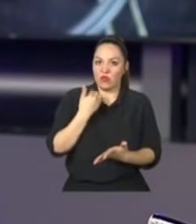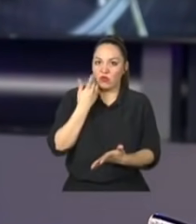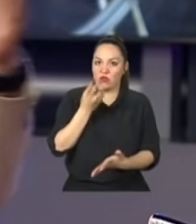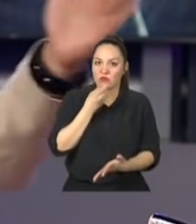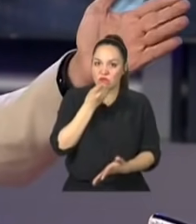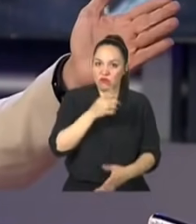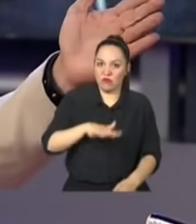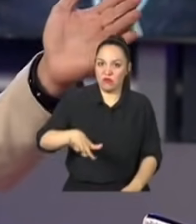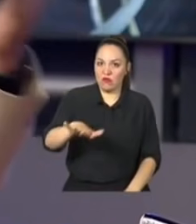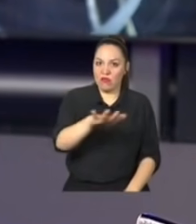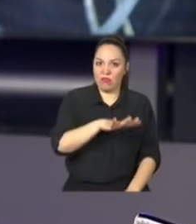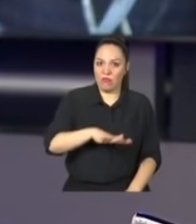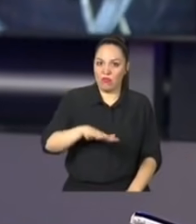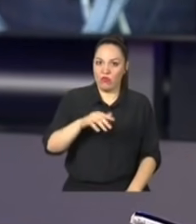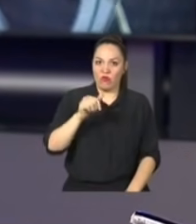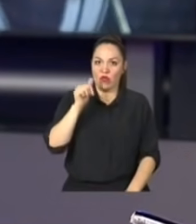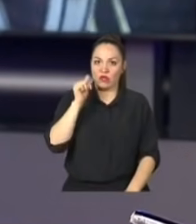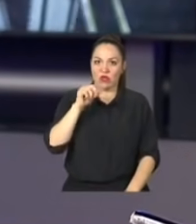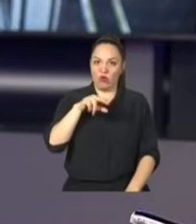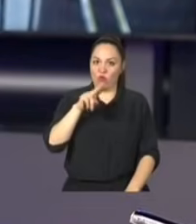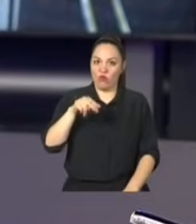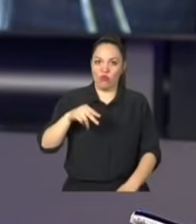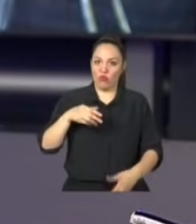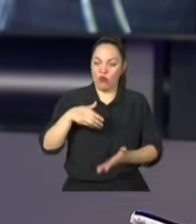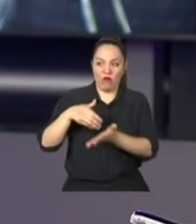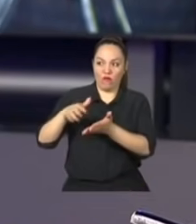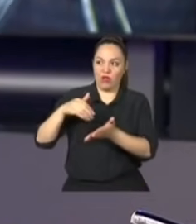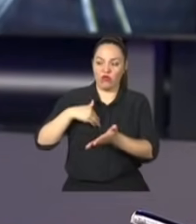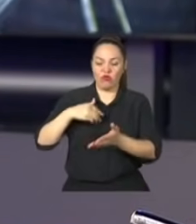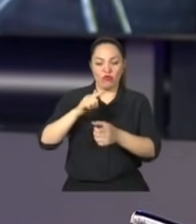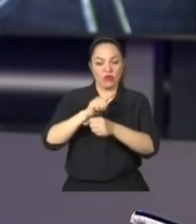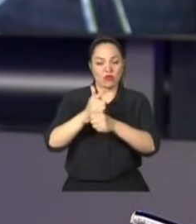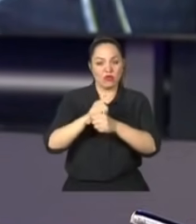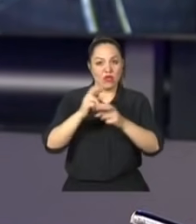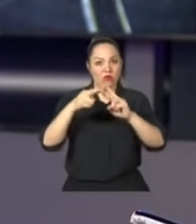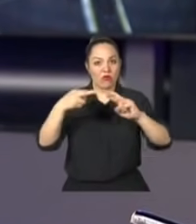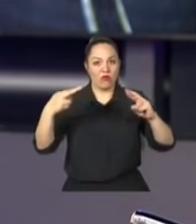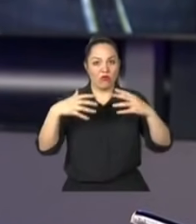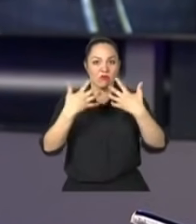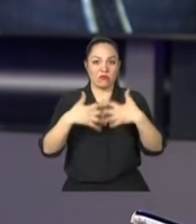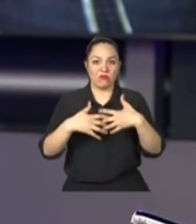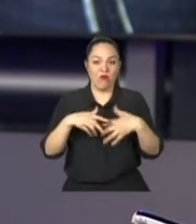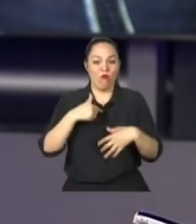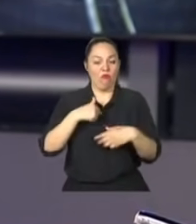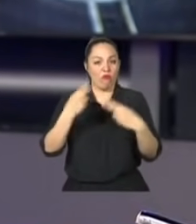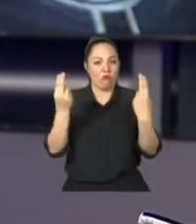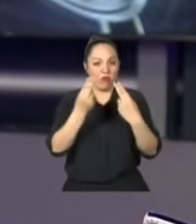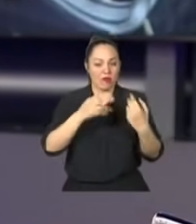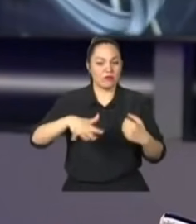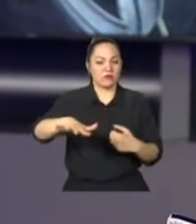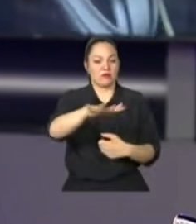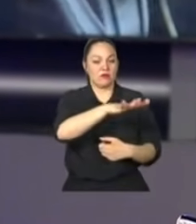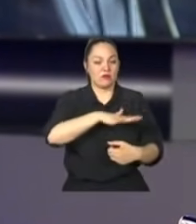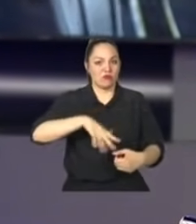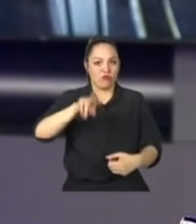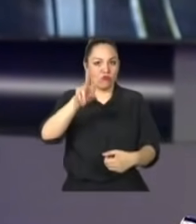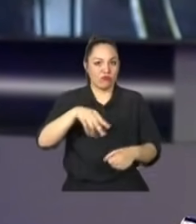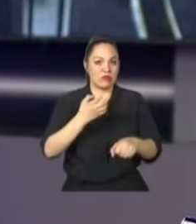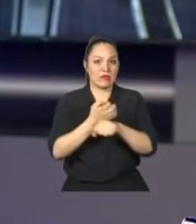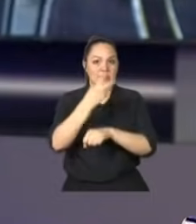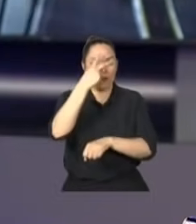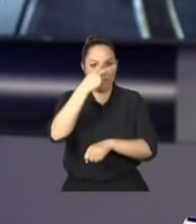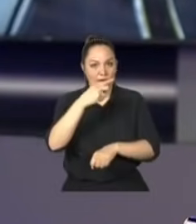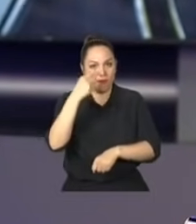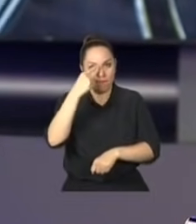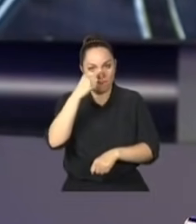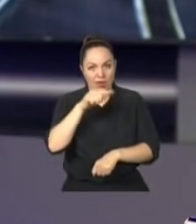que el personaje vamos a dejarlo fuera. Yo soy licenciado en Relaciones Industriales. Yo sé las necesidades que existen en el Estado de México y para que se